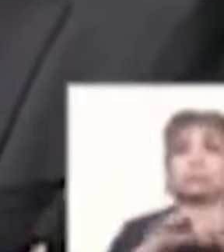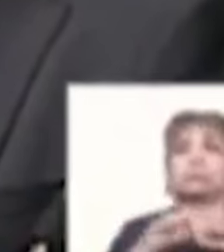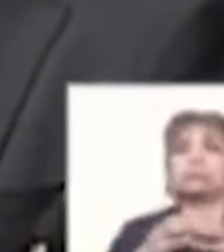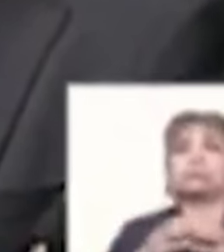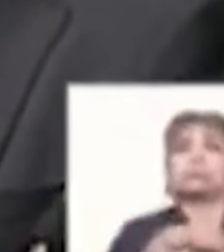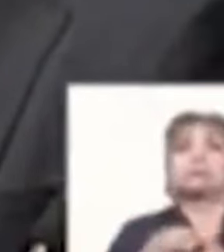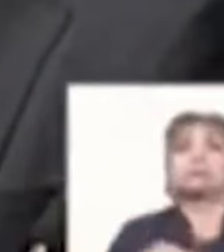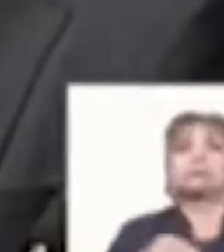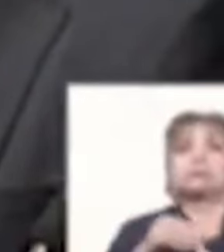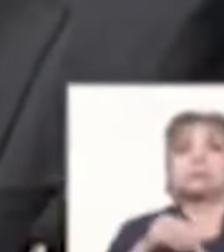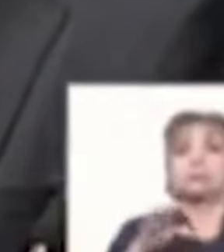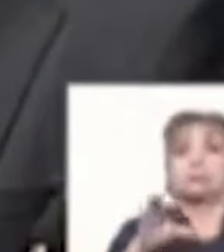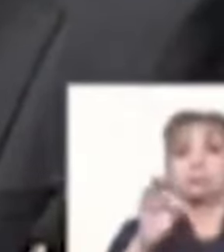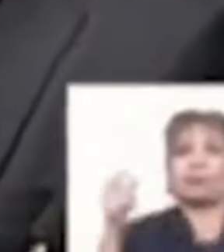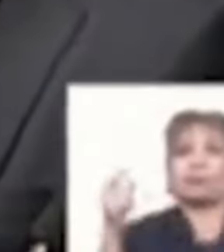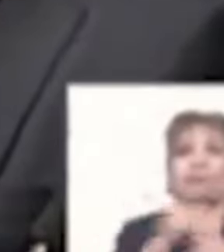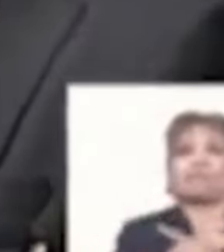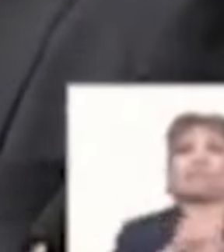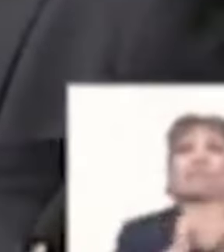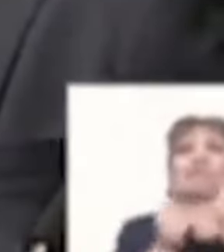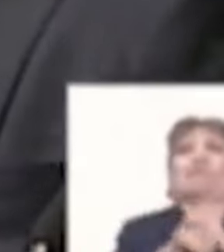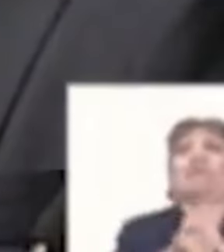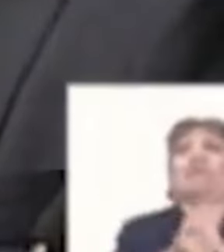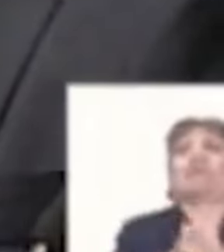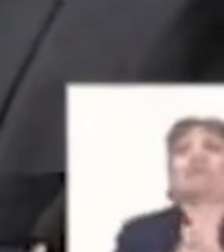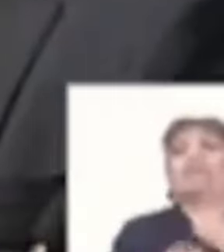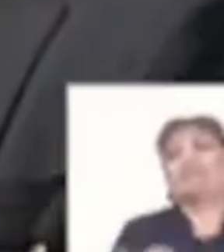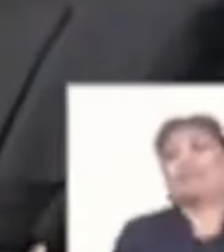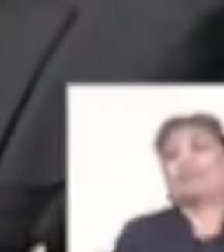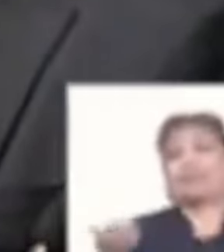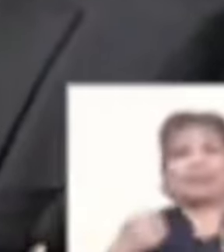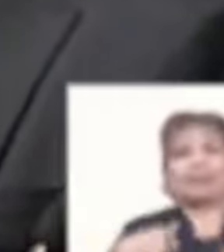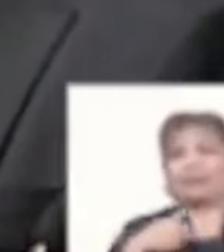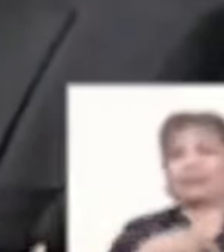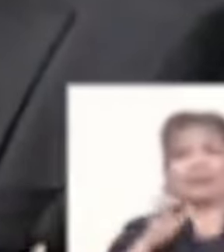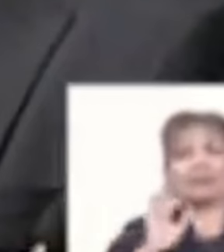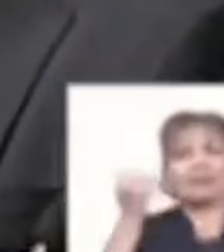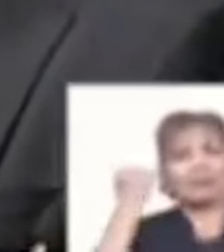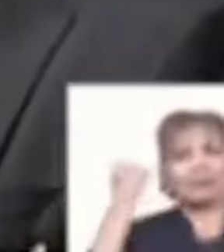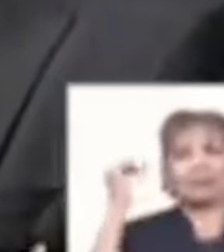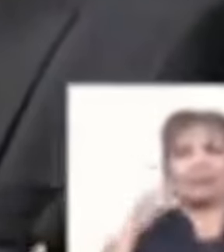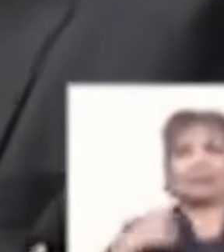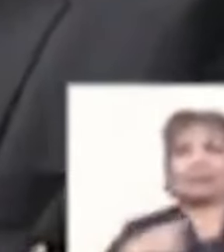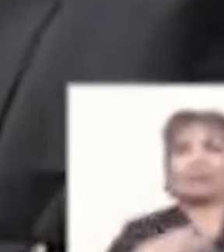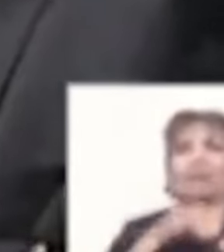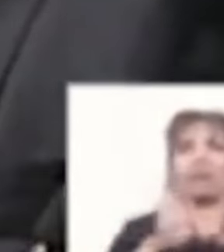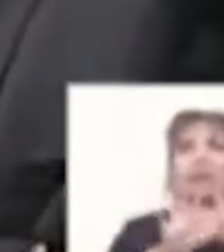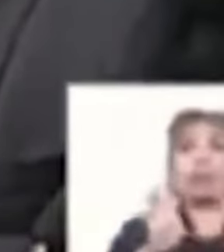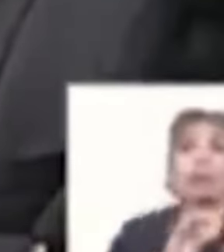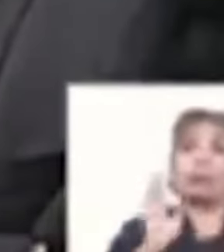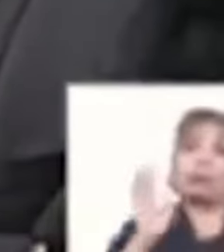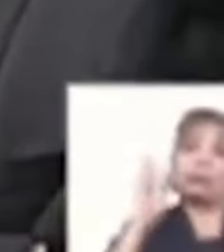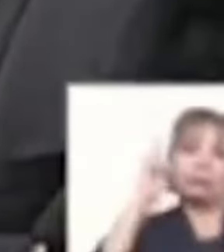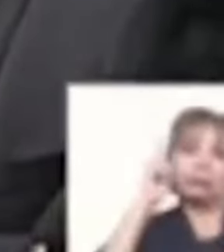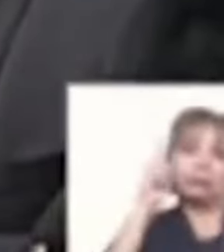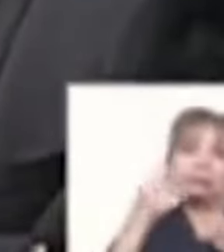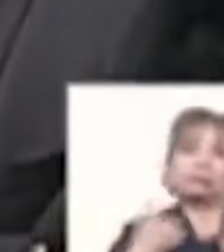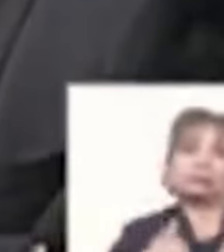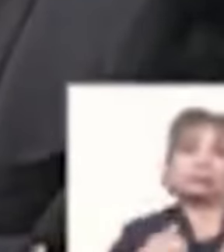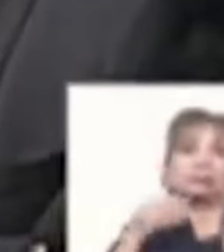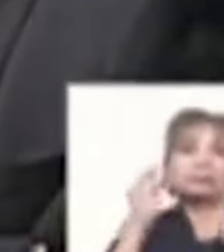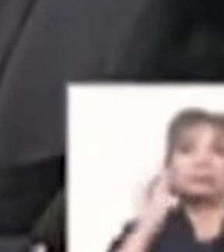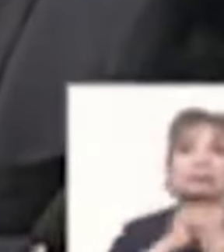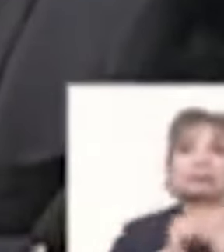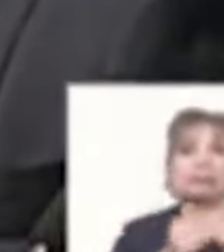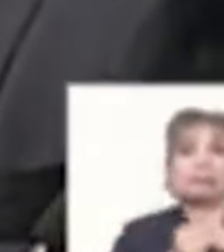que seleccionó a la señora Inés Tello. Ya no es un tema que nos corresponde a nosotros evaluar. Algunas razones habrá tenido para cambiar de